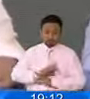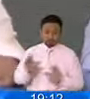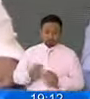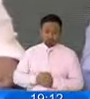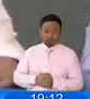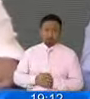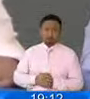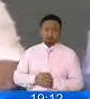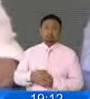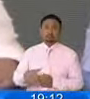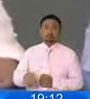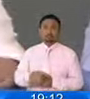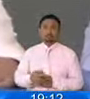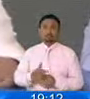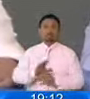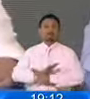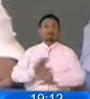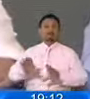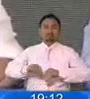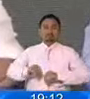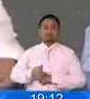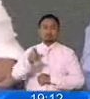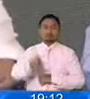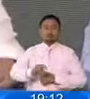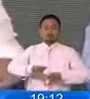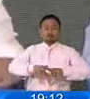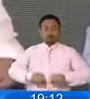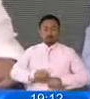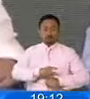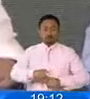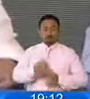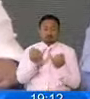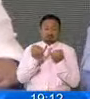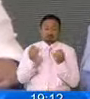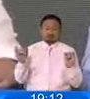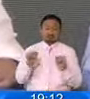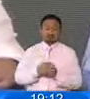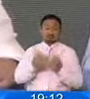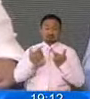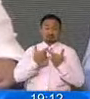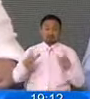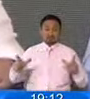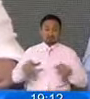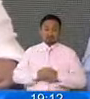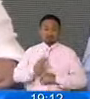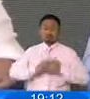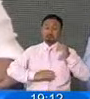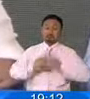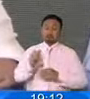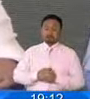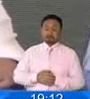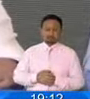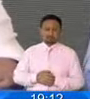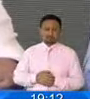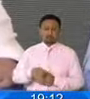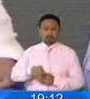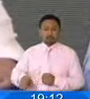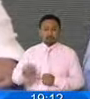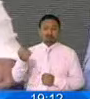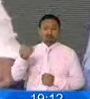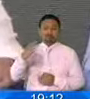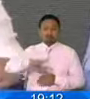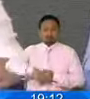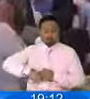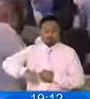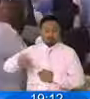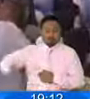no permitir que los corruptos se salgan con la suya, que gocen de impunidad, sino que devuelvan